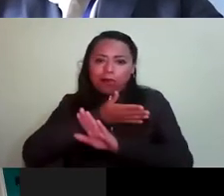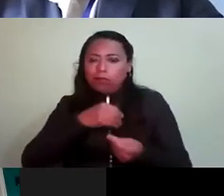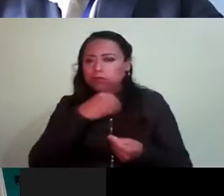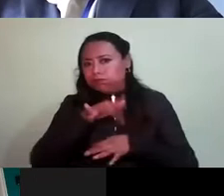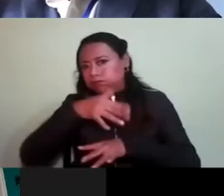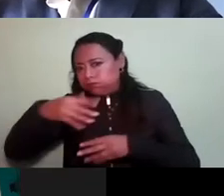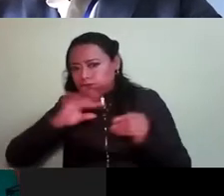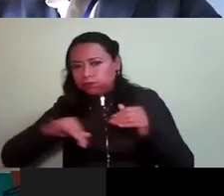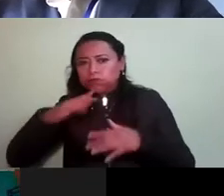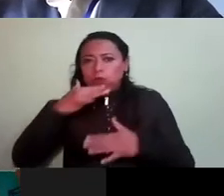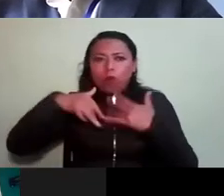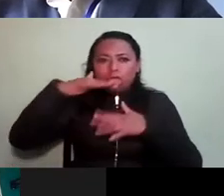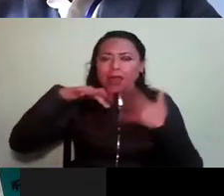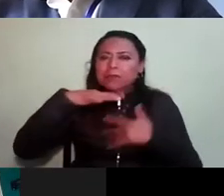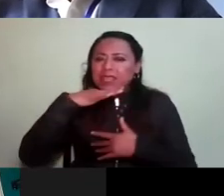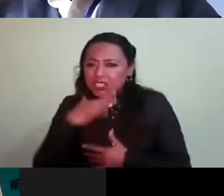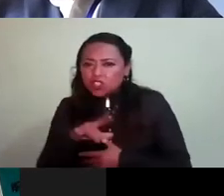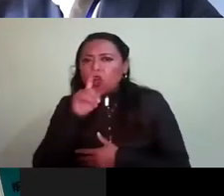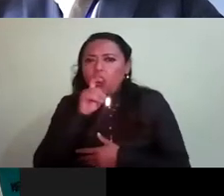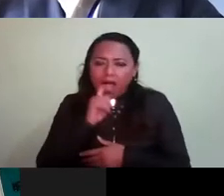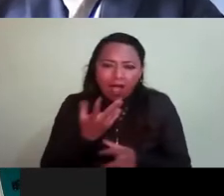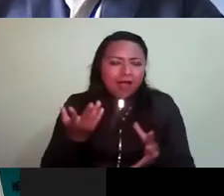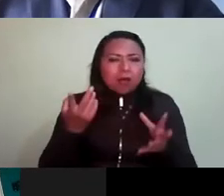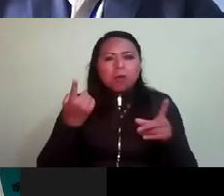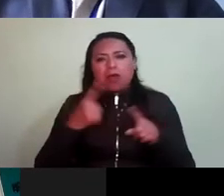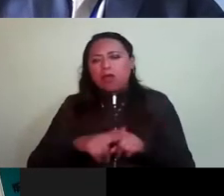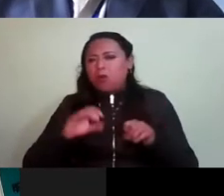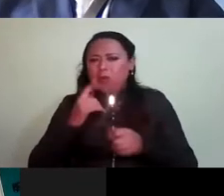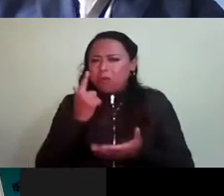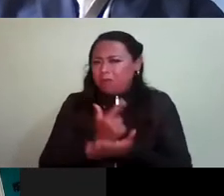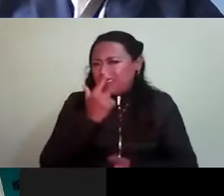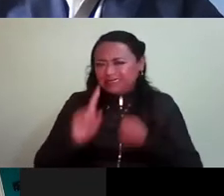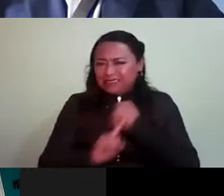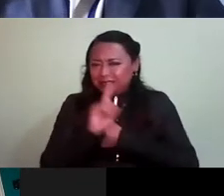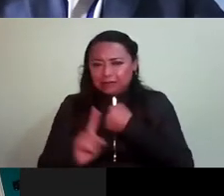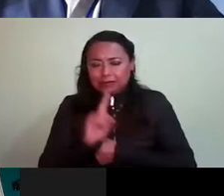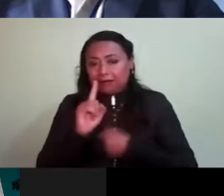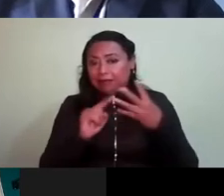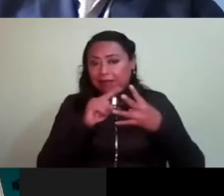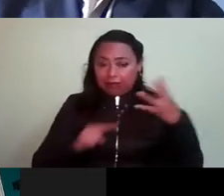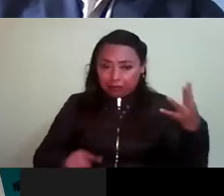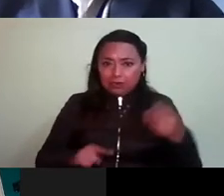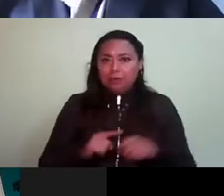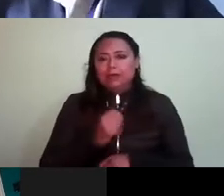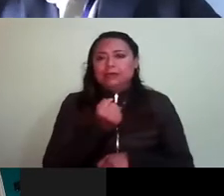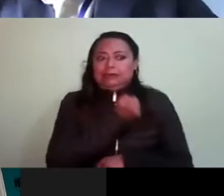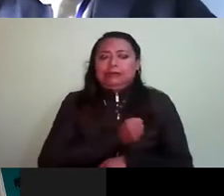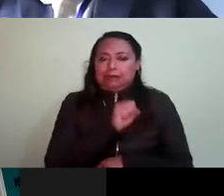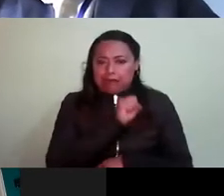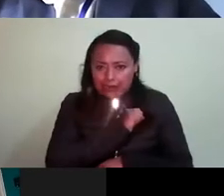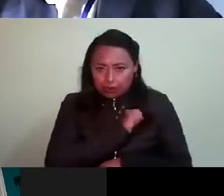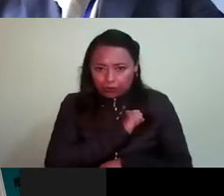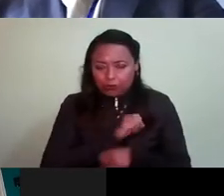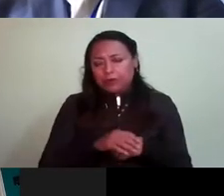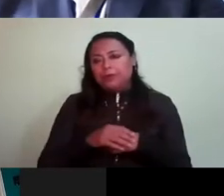agraven todavía más, nos implica una serie de problemas insalubres